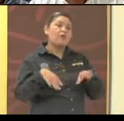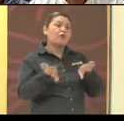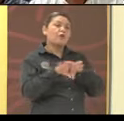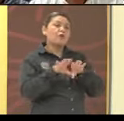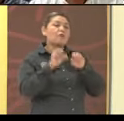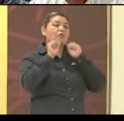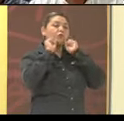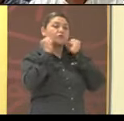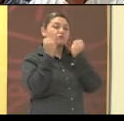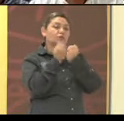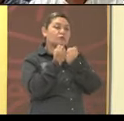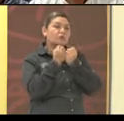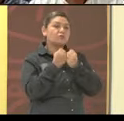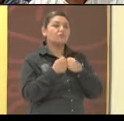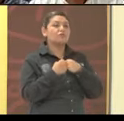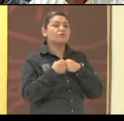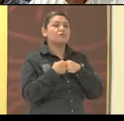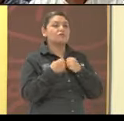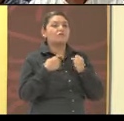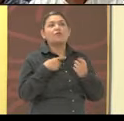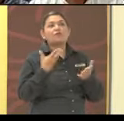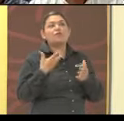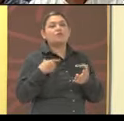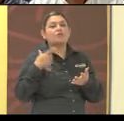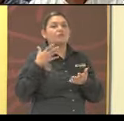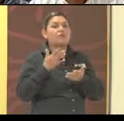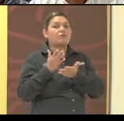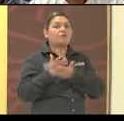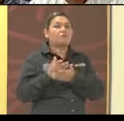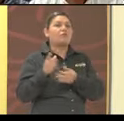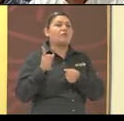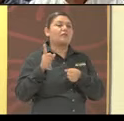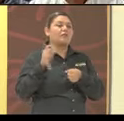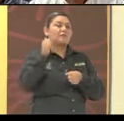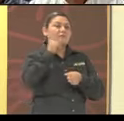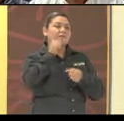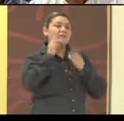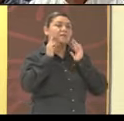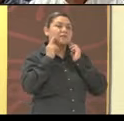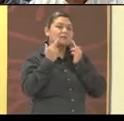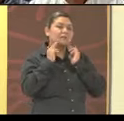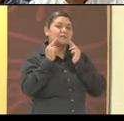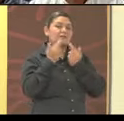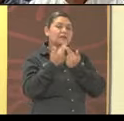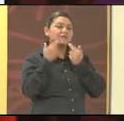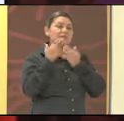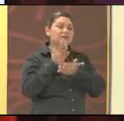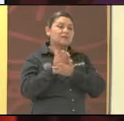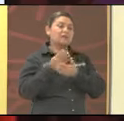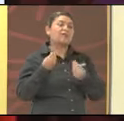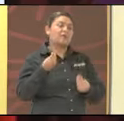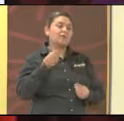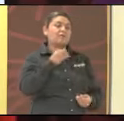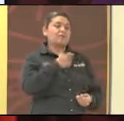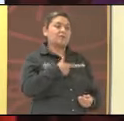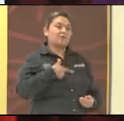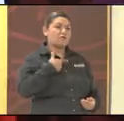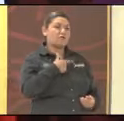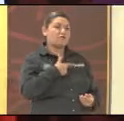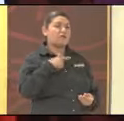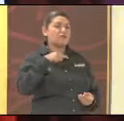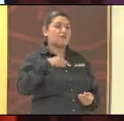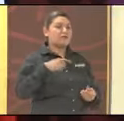socio honorario. No tengo que estar en todas las reuniones y en todos los eventos, y pues me da mucho gusto que tengamos